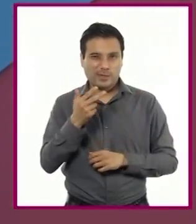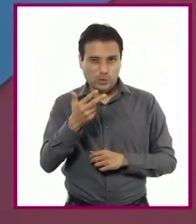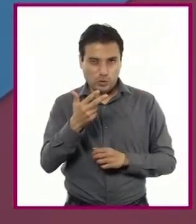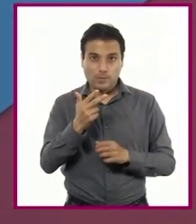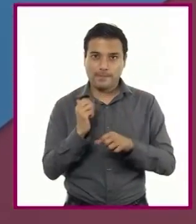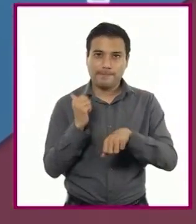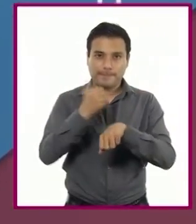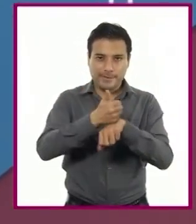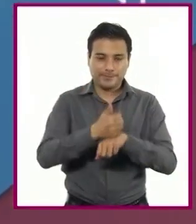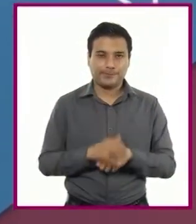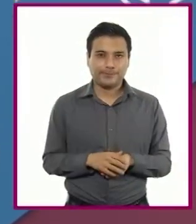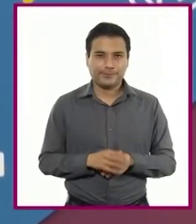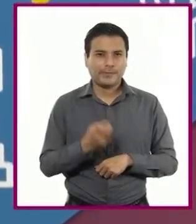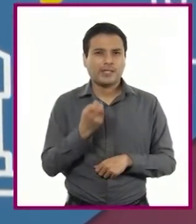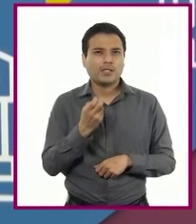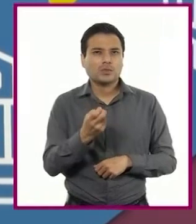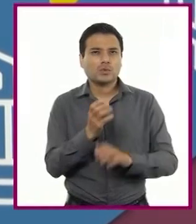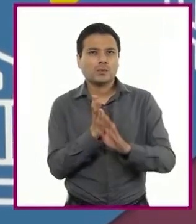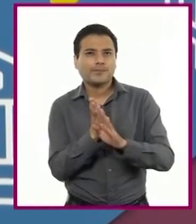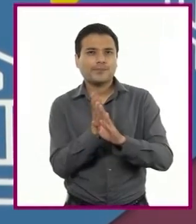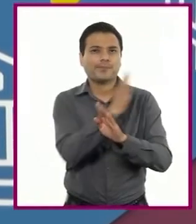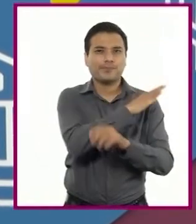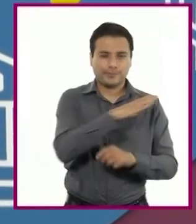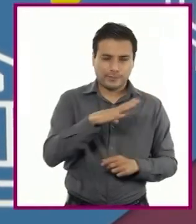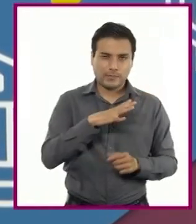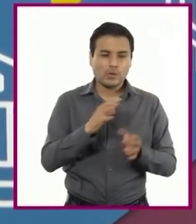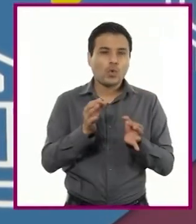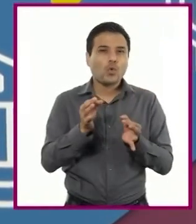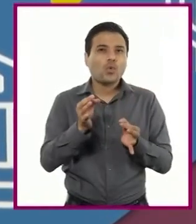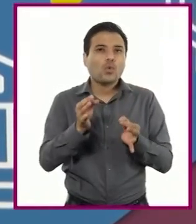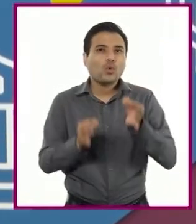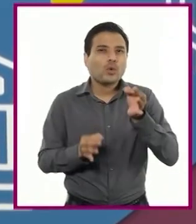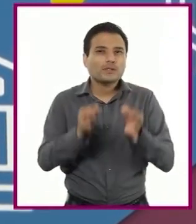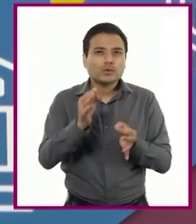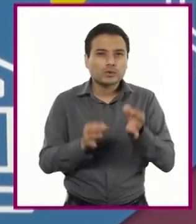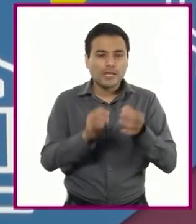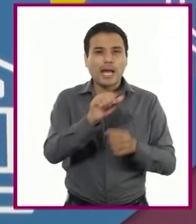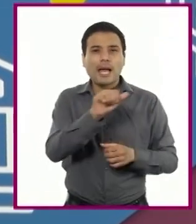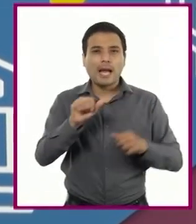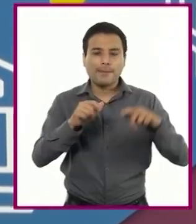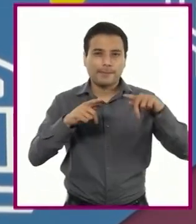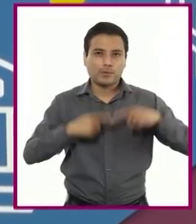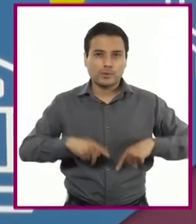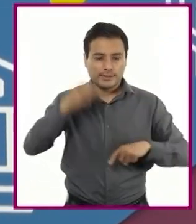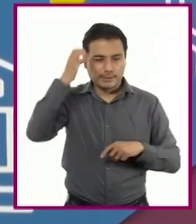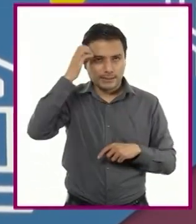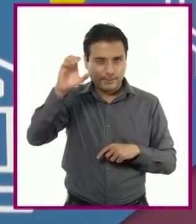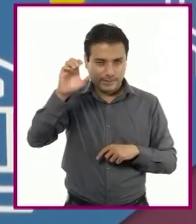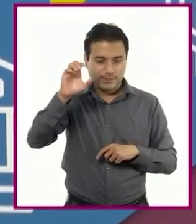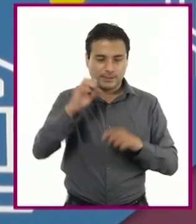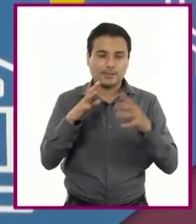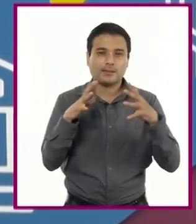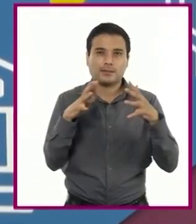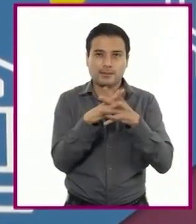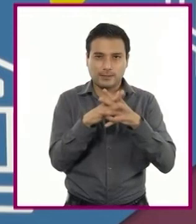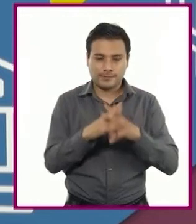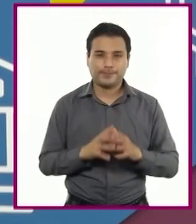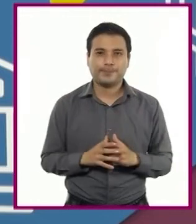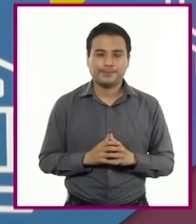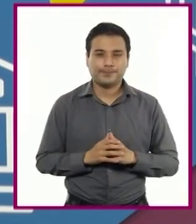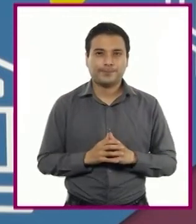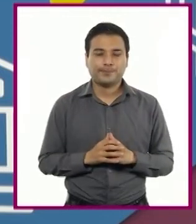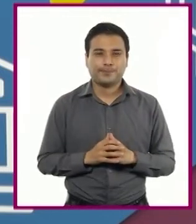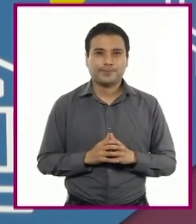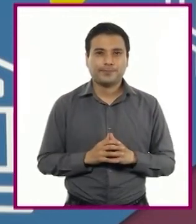1998, que tiene su antecedente en los juicios a los criminales de guerra de las potencias del eje.